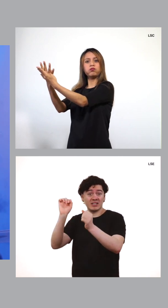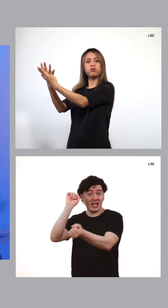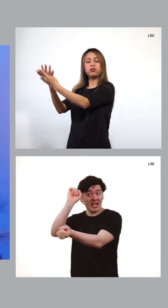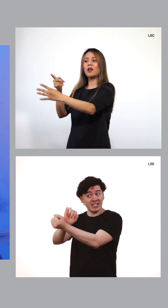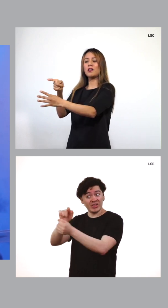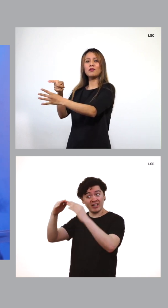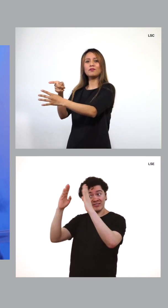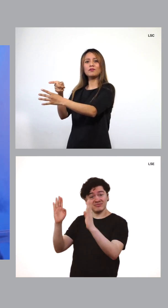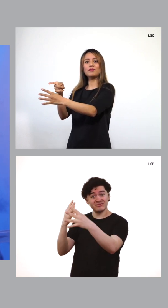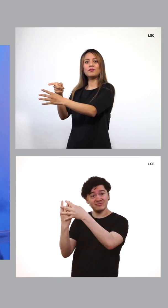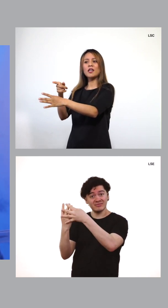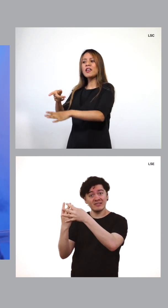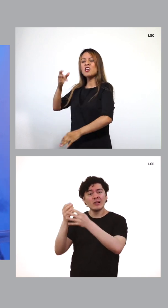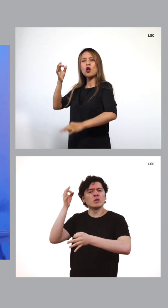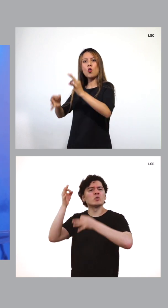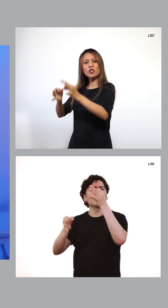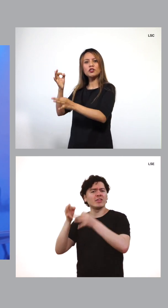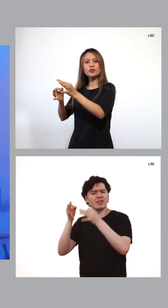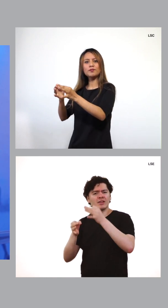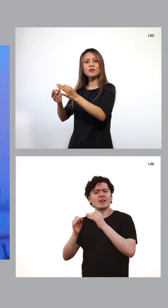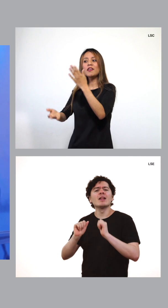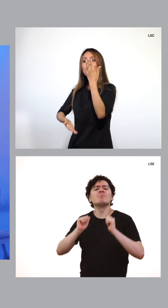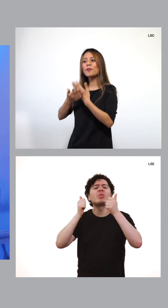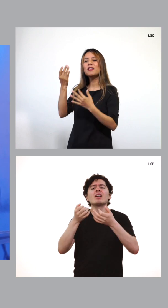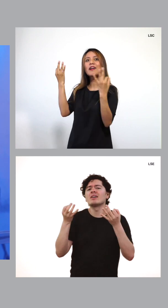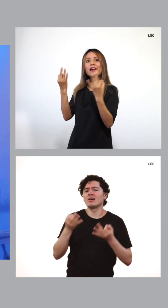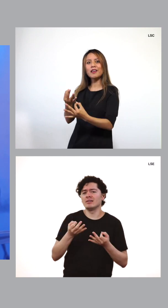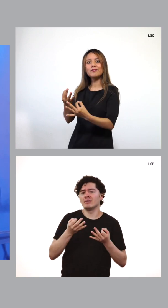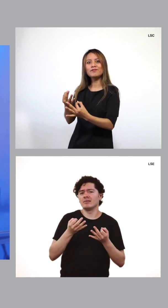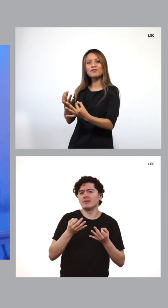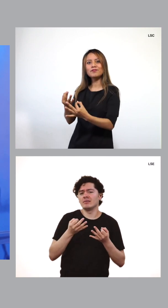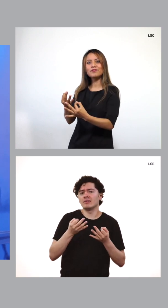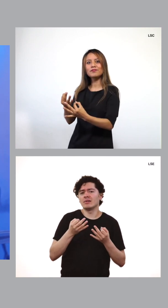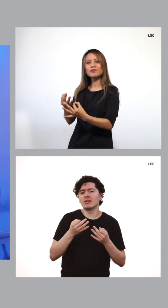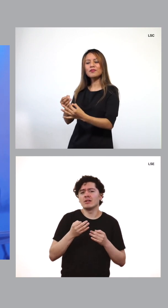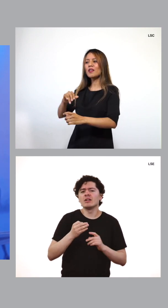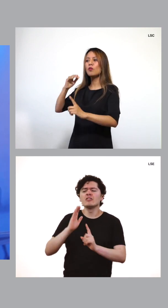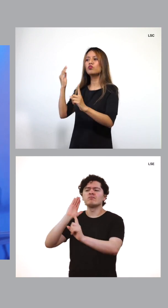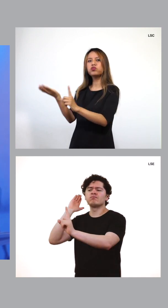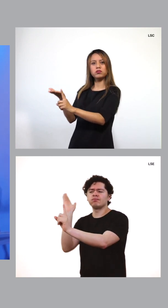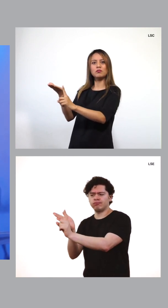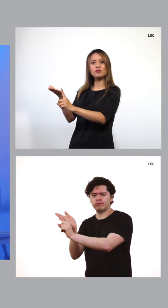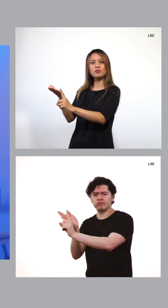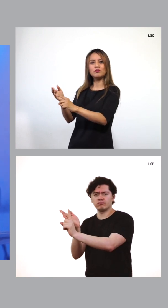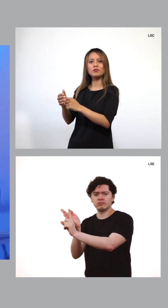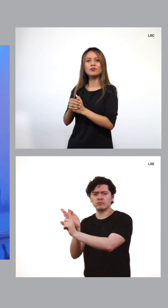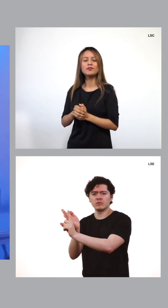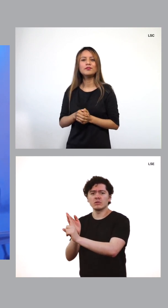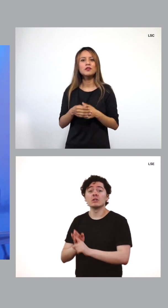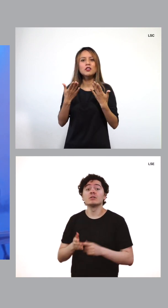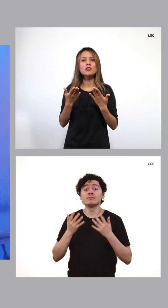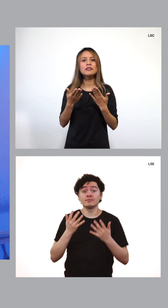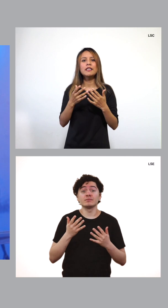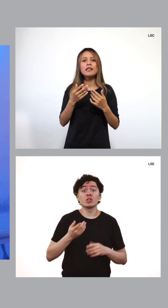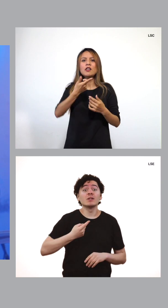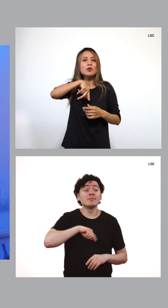lugar de juicio y empiezan a acusarle. ¿Sabes? La Biblia nos habla entre esa lucha entre